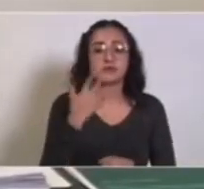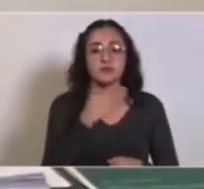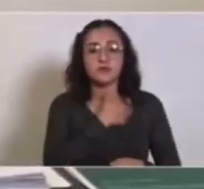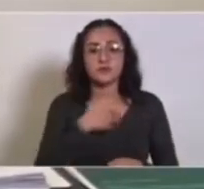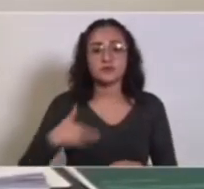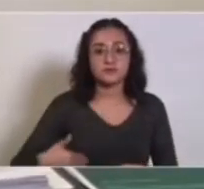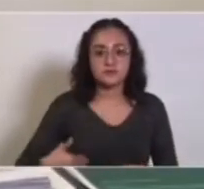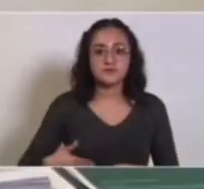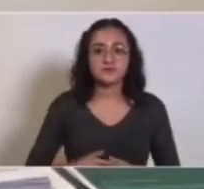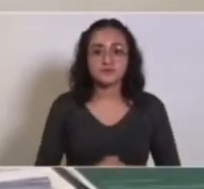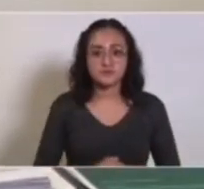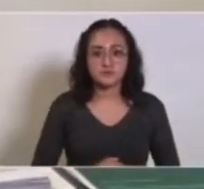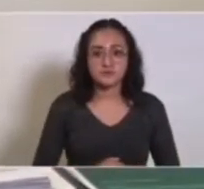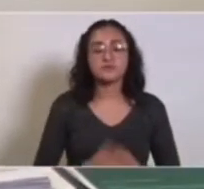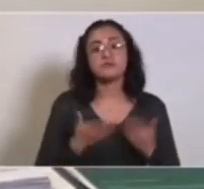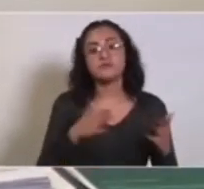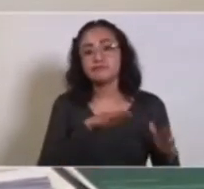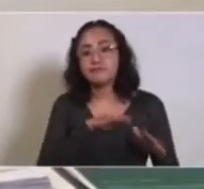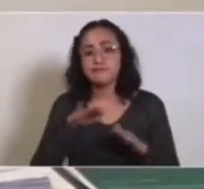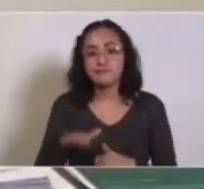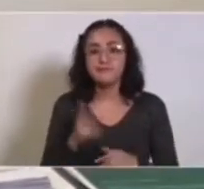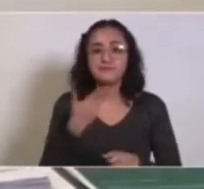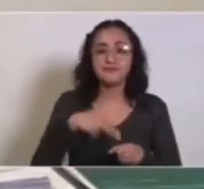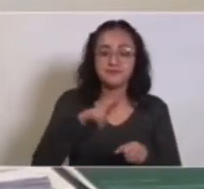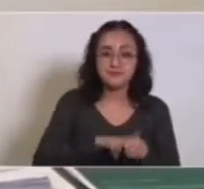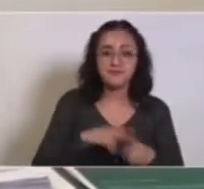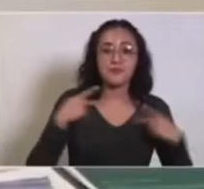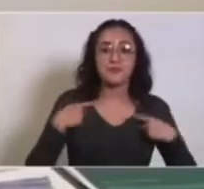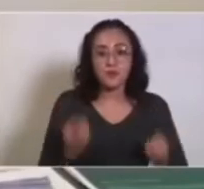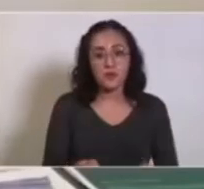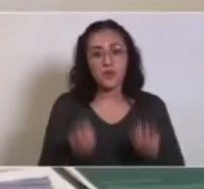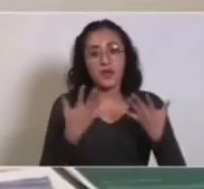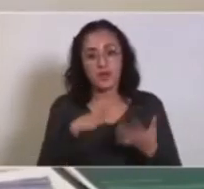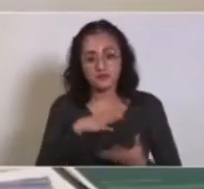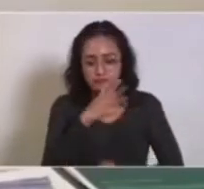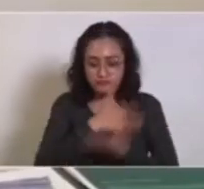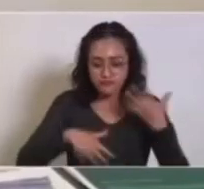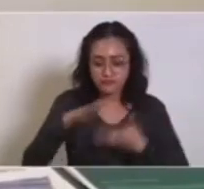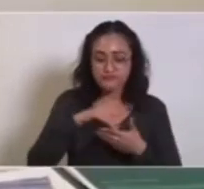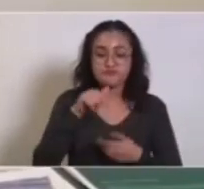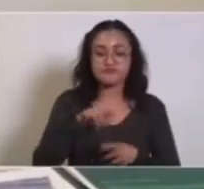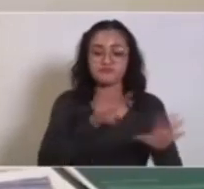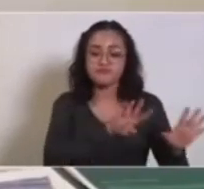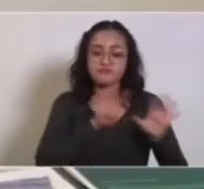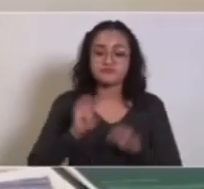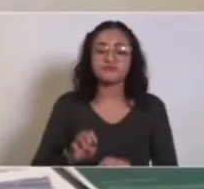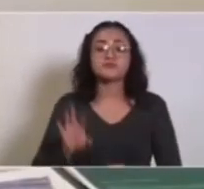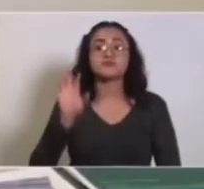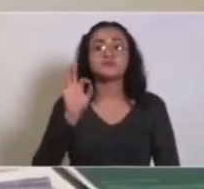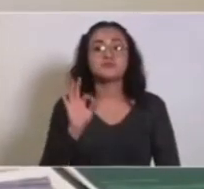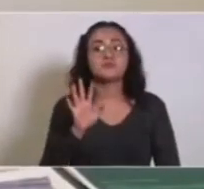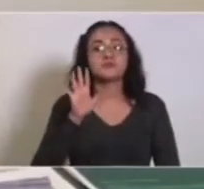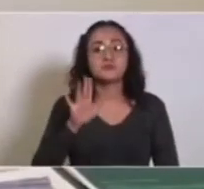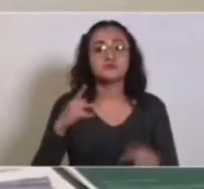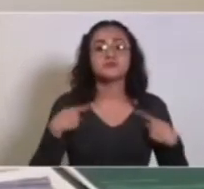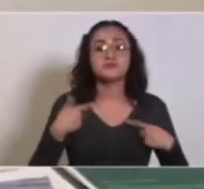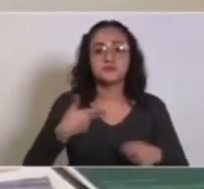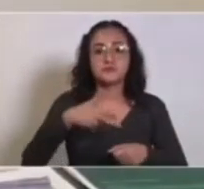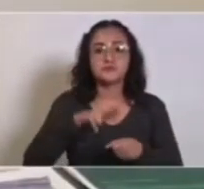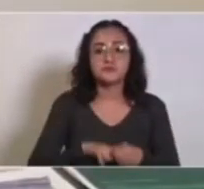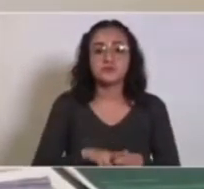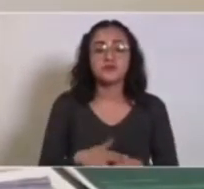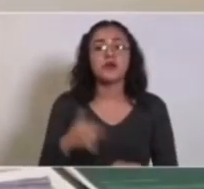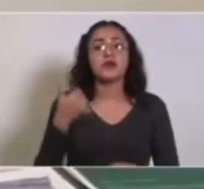municipios. En lo que respecta a la hospitalización en todo el sector, tenemos 945 pacientes